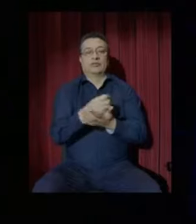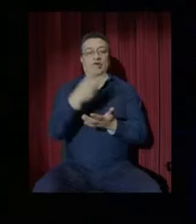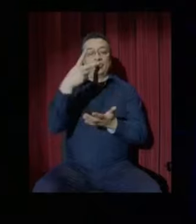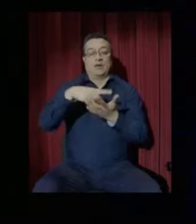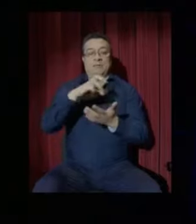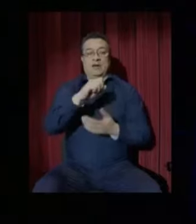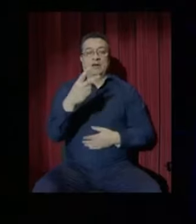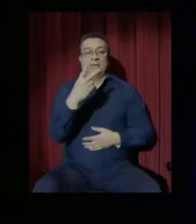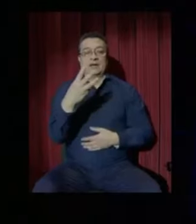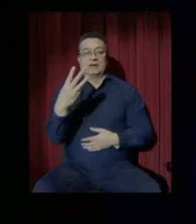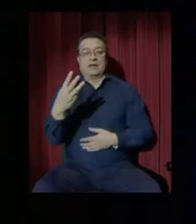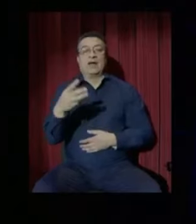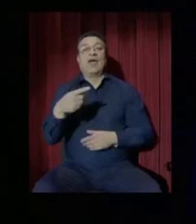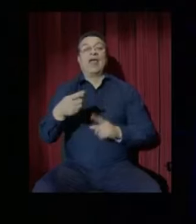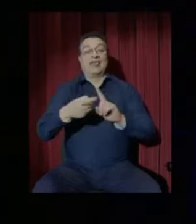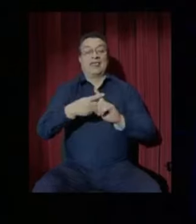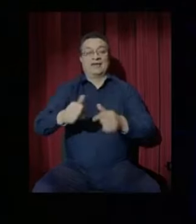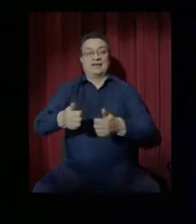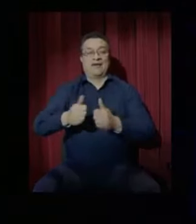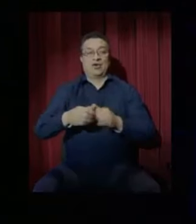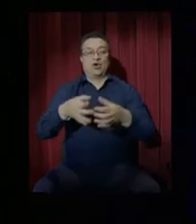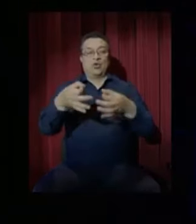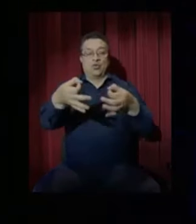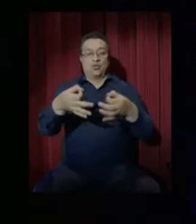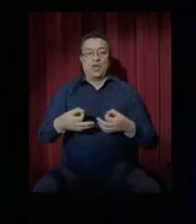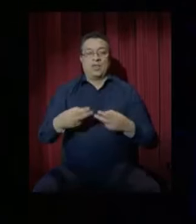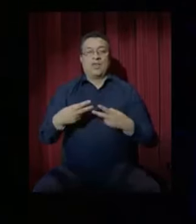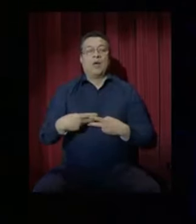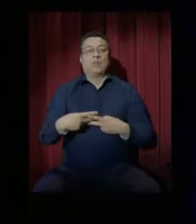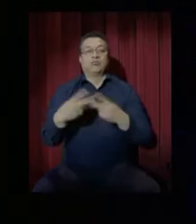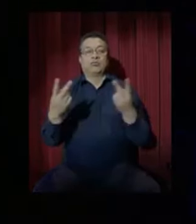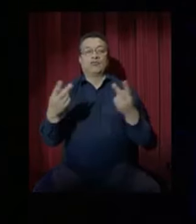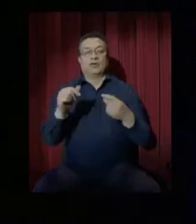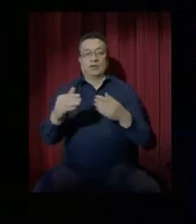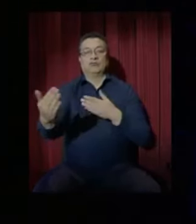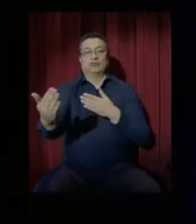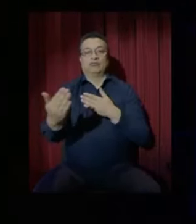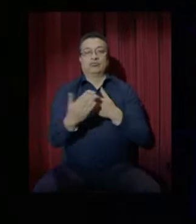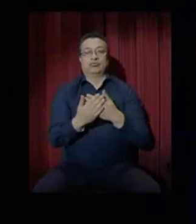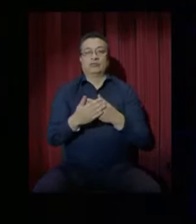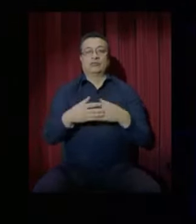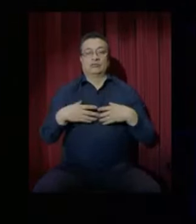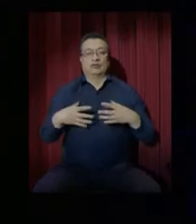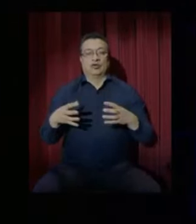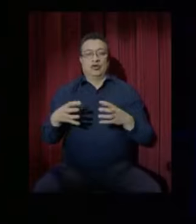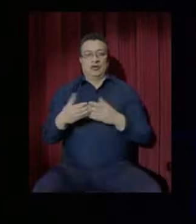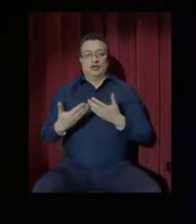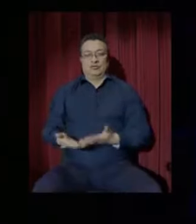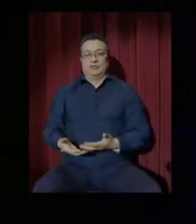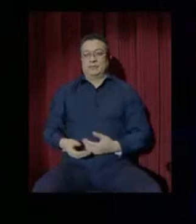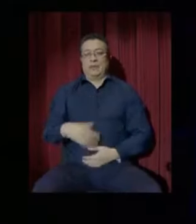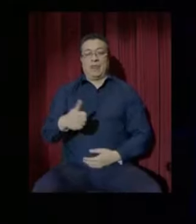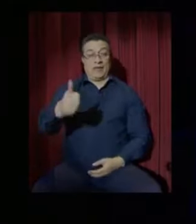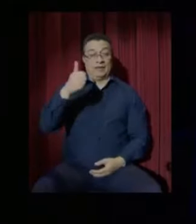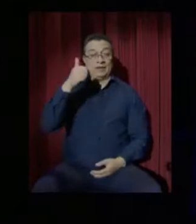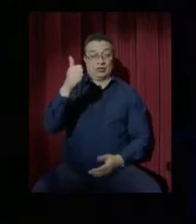y desafío la Cuenta pública del que se nos vienen de la corporación